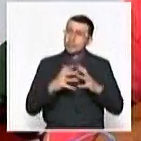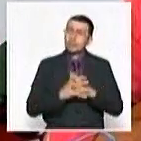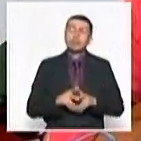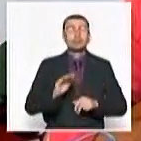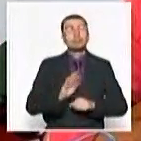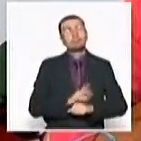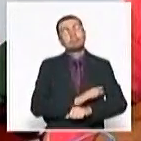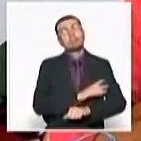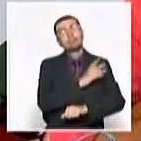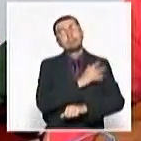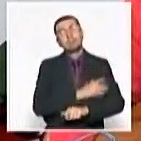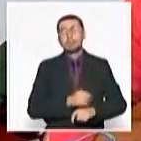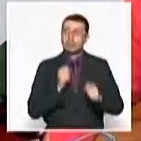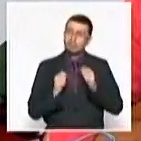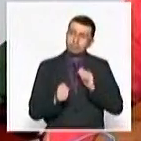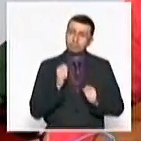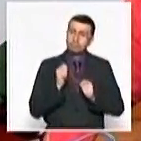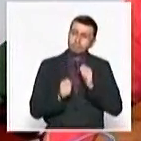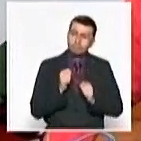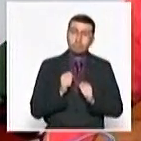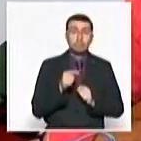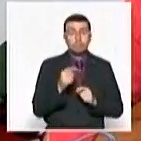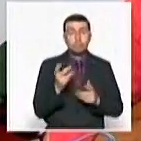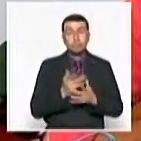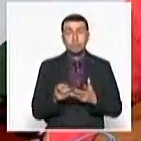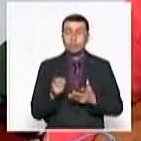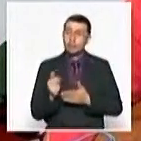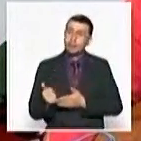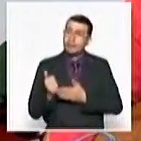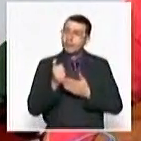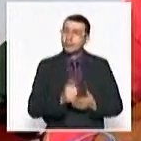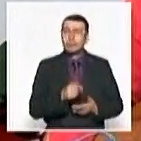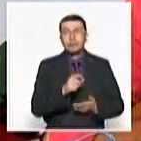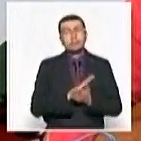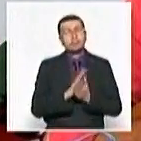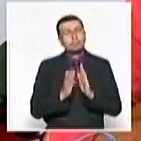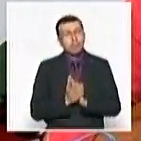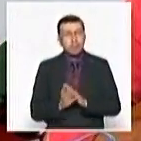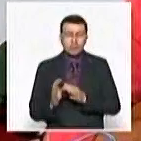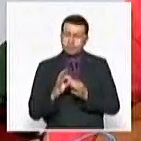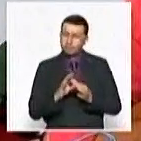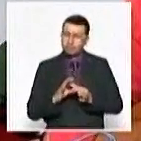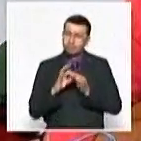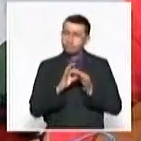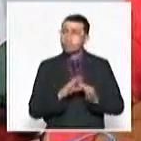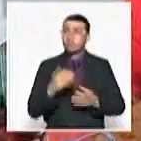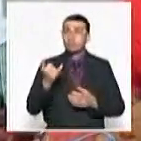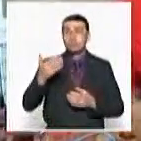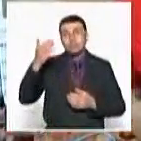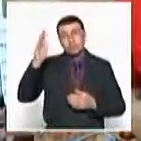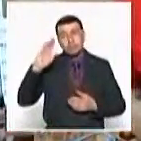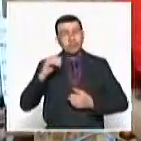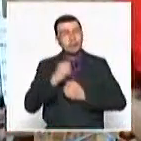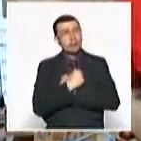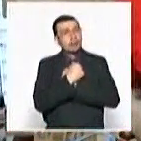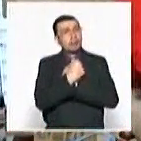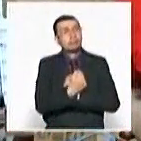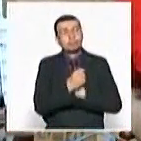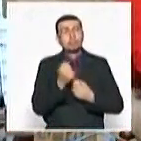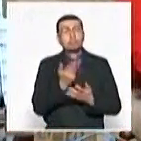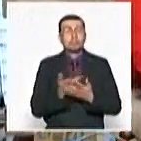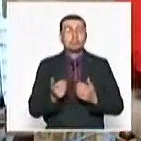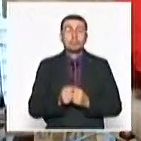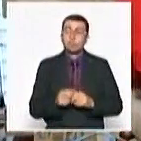los villancicos, es algo que nos da, llena de paz, de espiritualidad, de tranquilidad, de amor.